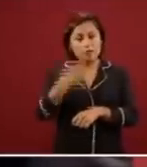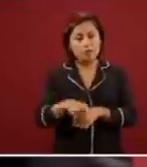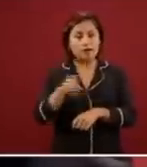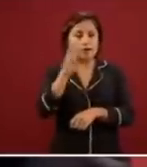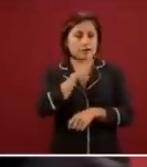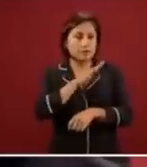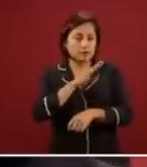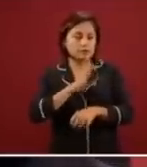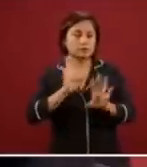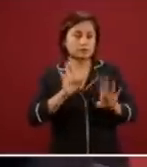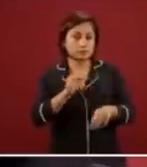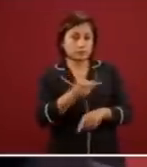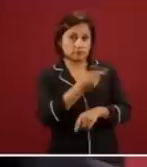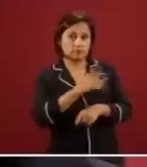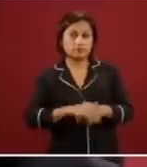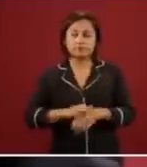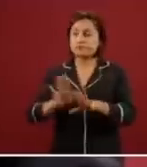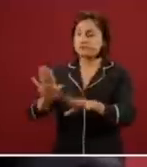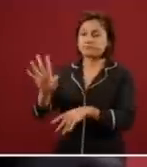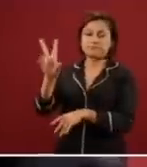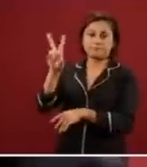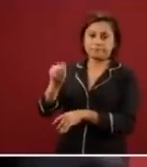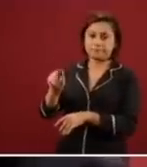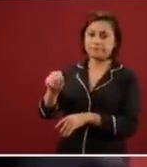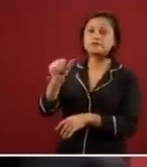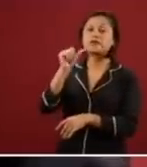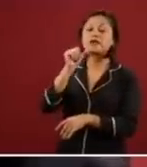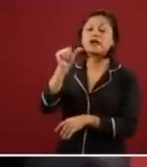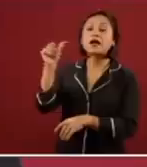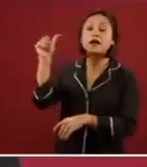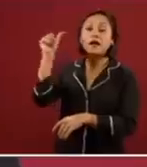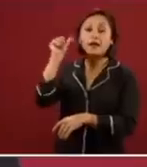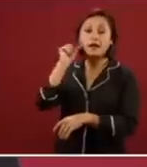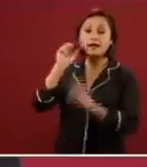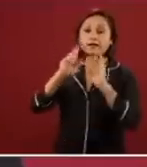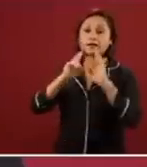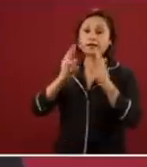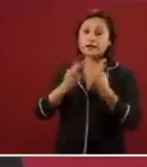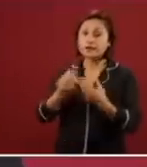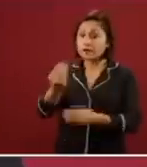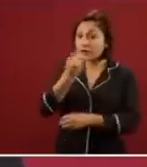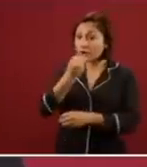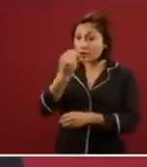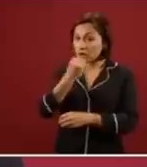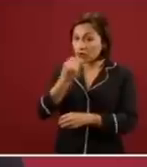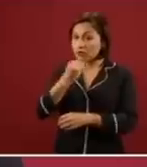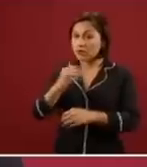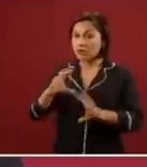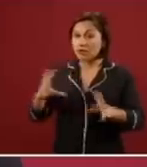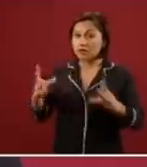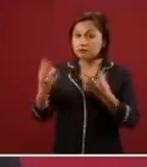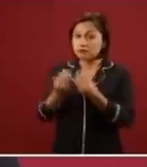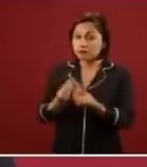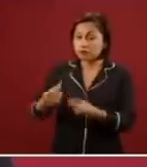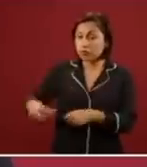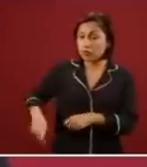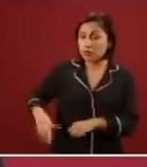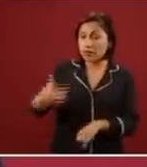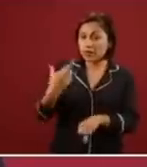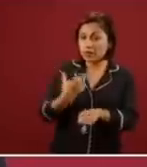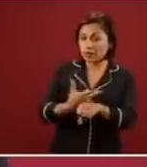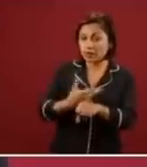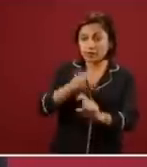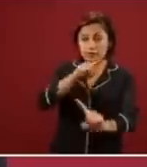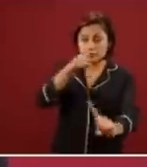fue para agradecer a los gobernadores